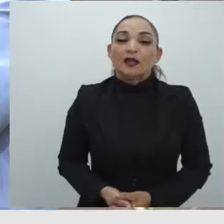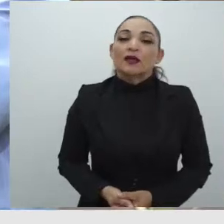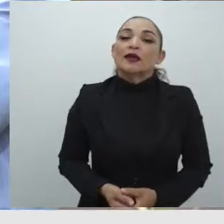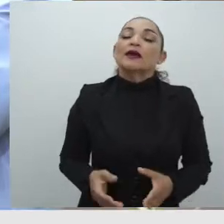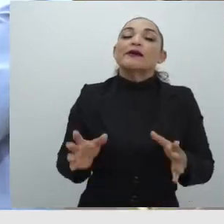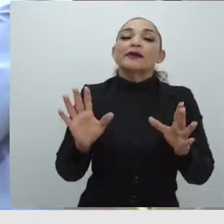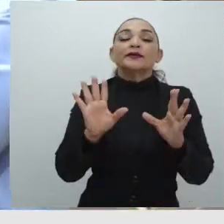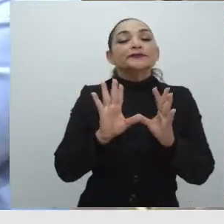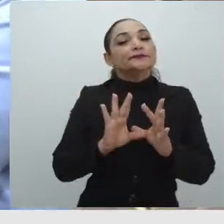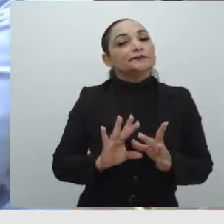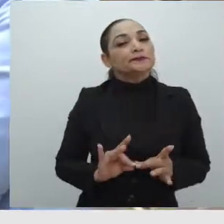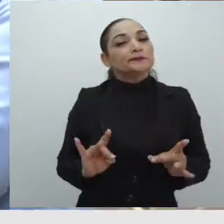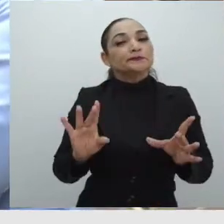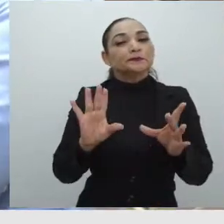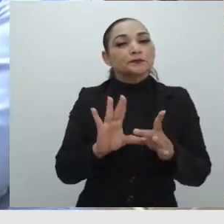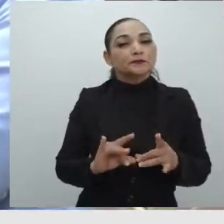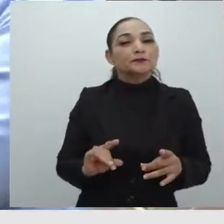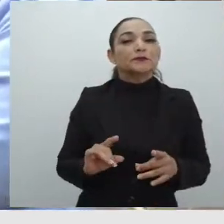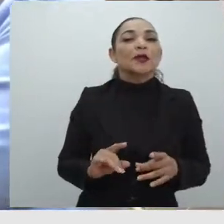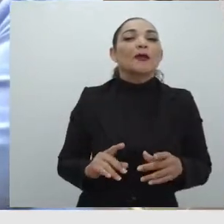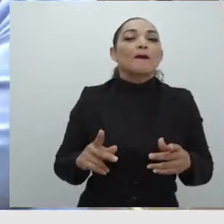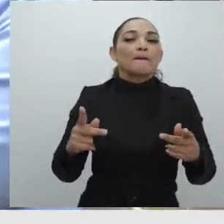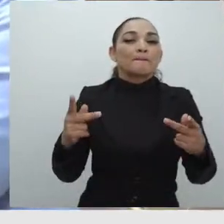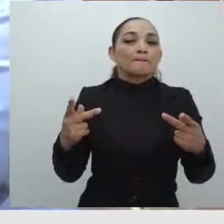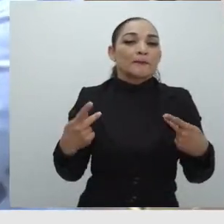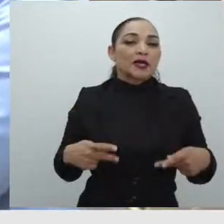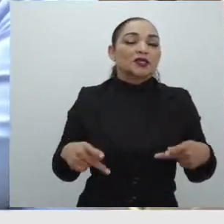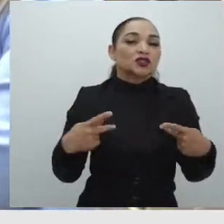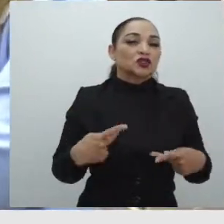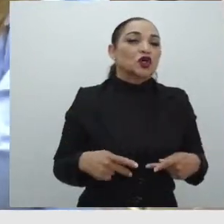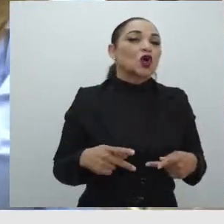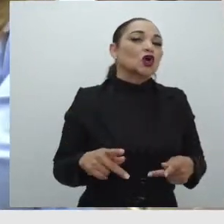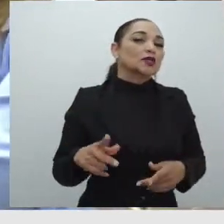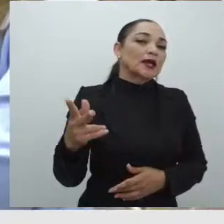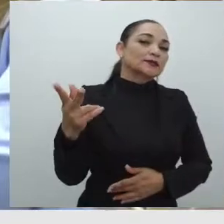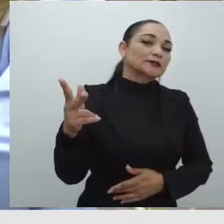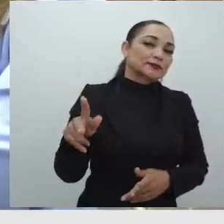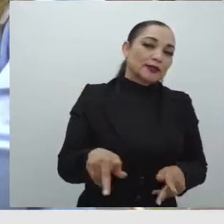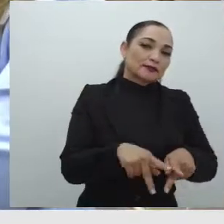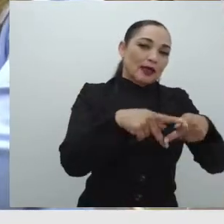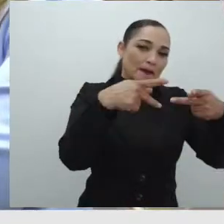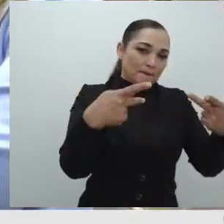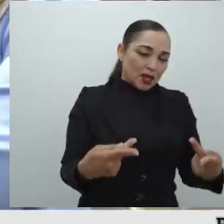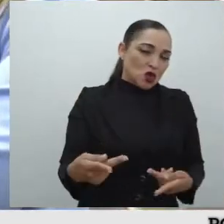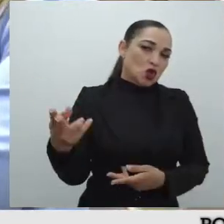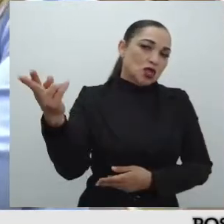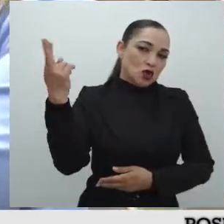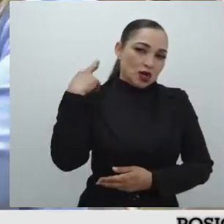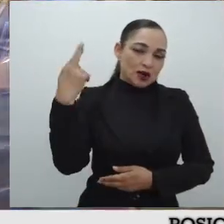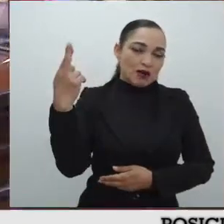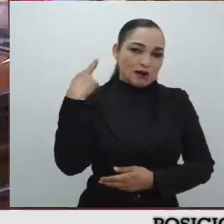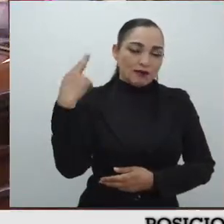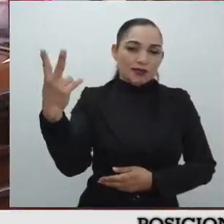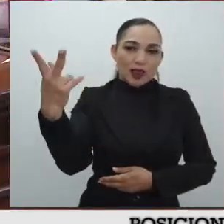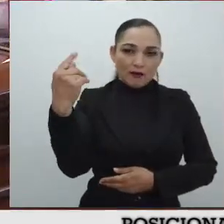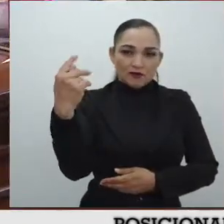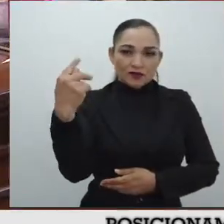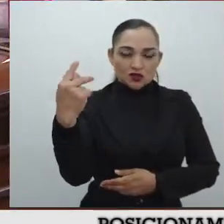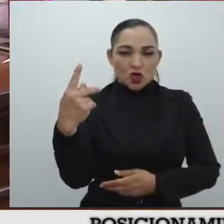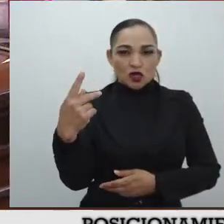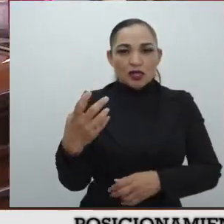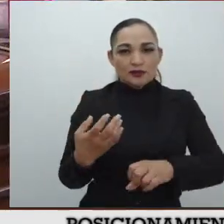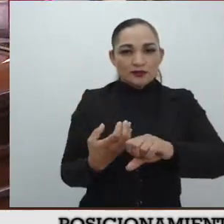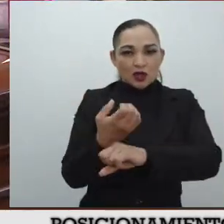Decirles a todos los medios de comunicación del Estado de Sinaloa, a toda